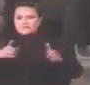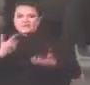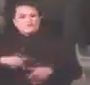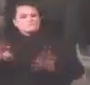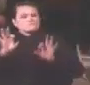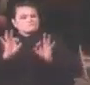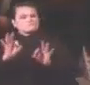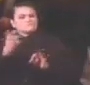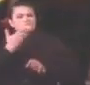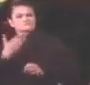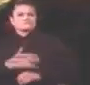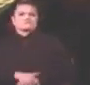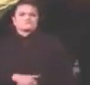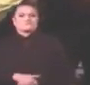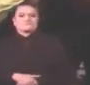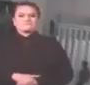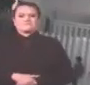de productos excelentes.